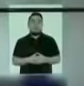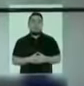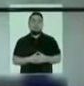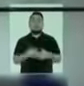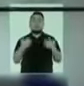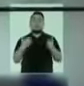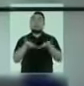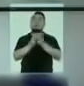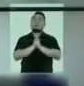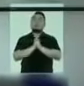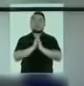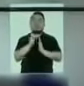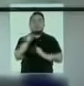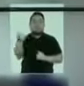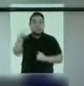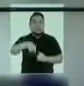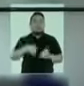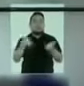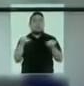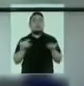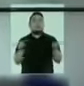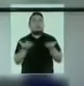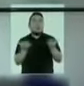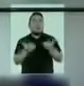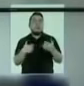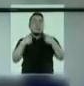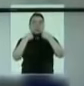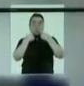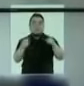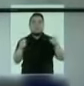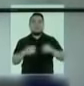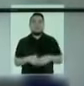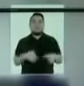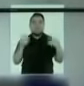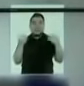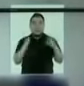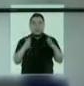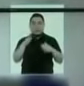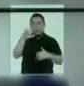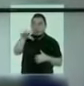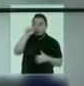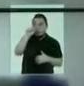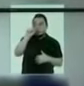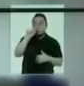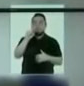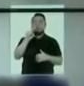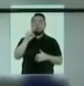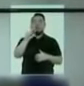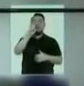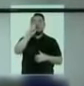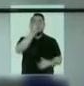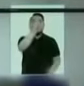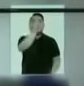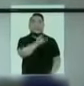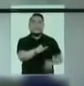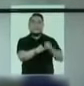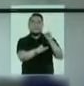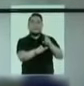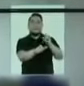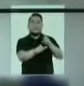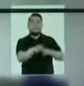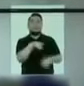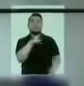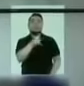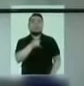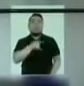central, no es lo más importante. Lo más importante es la cepa que ya está en el Perú y que está contagiando todos los